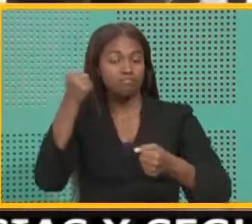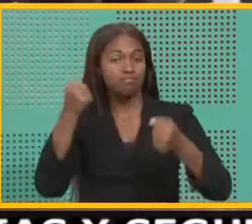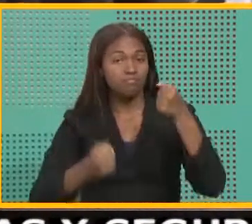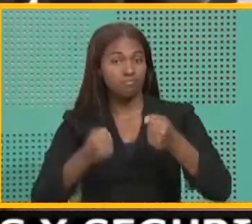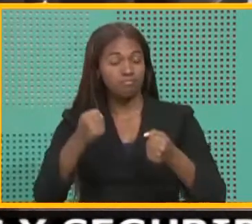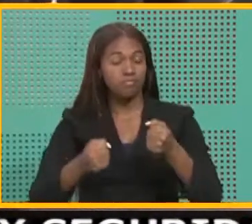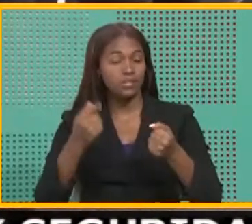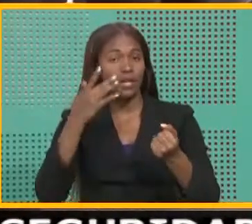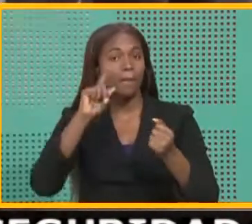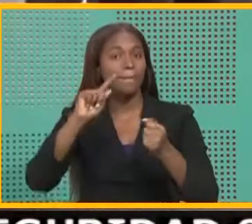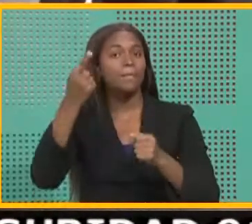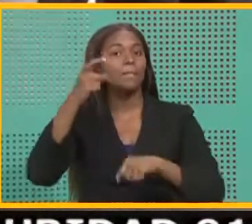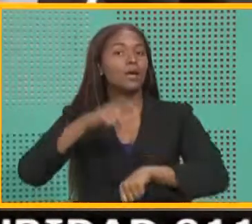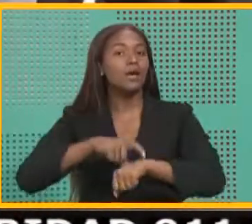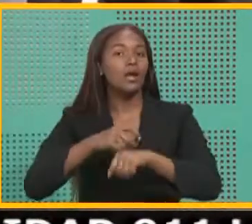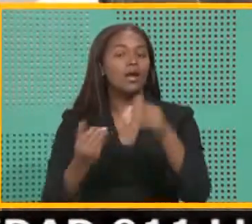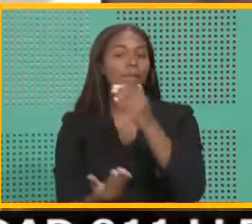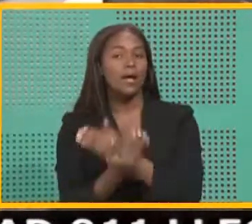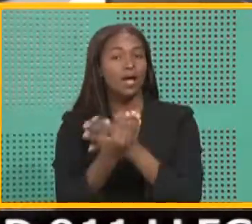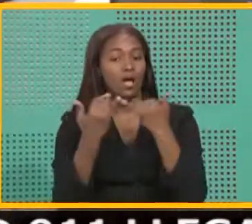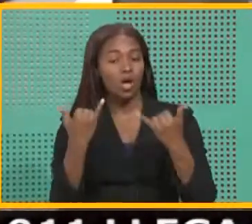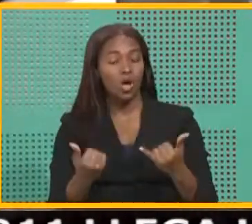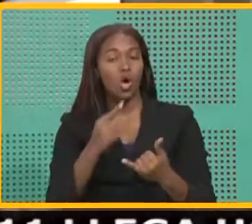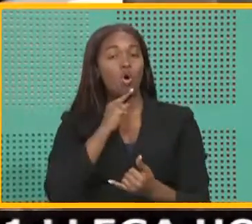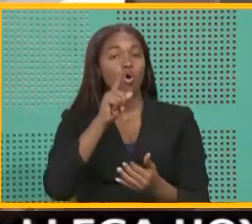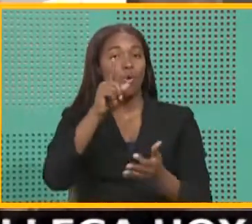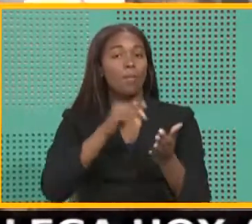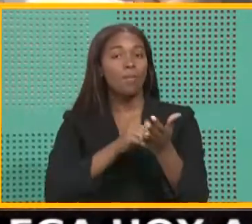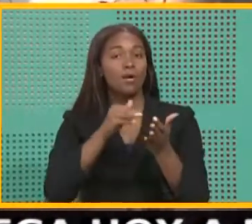vehículos a primeras horas de la mañana de hoy,